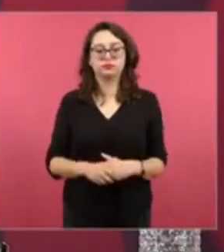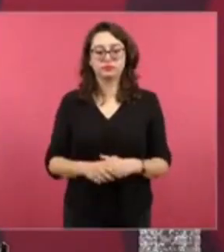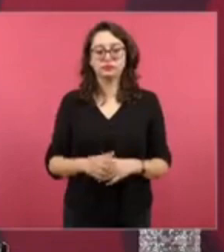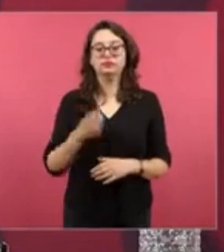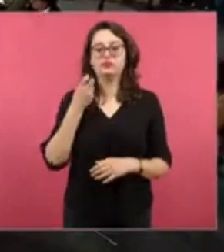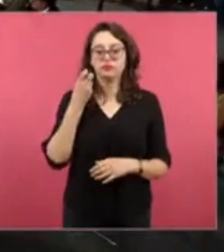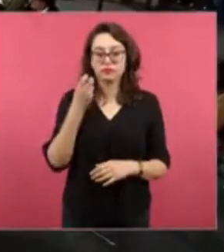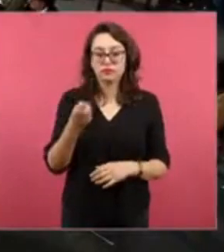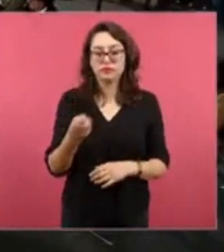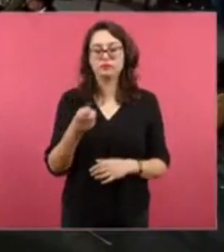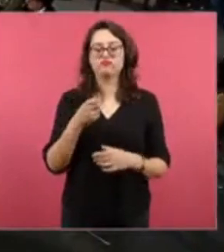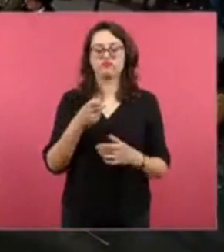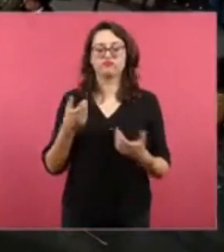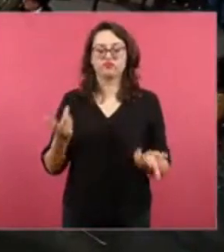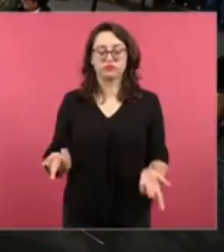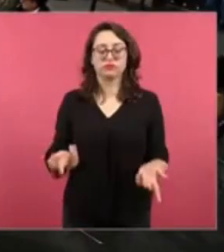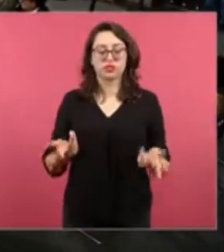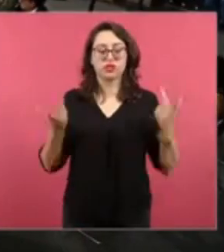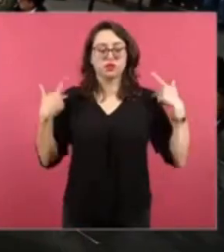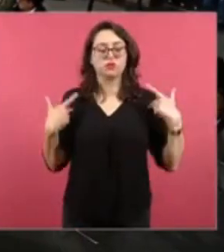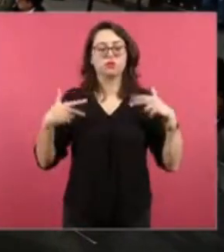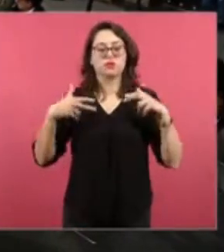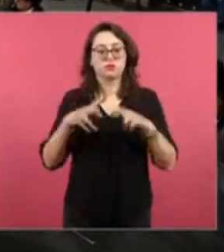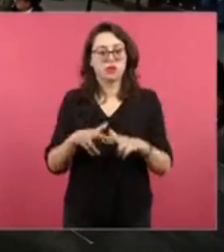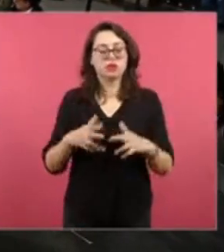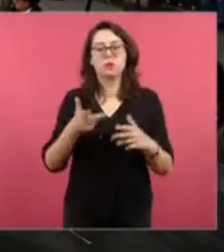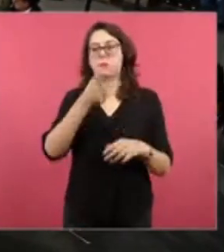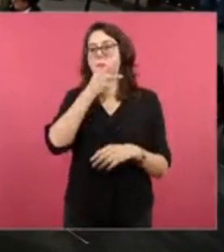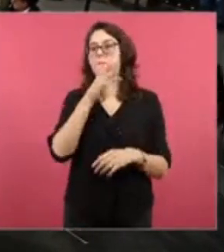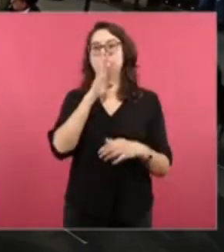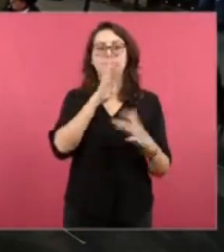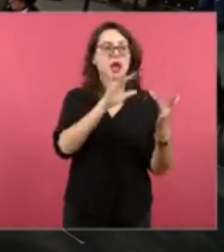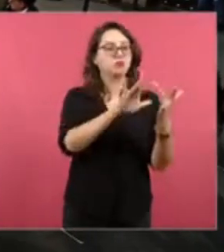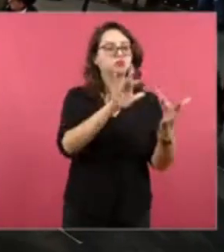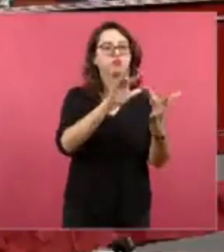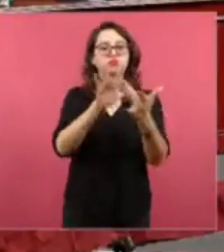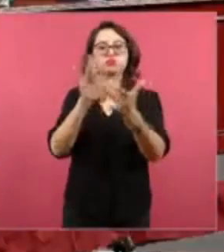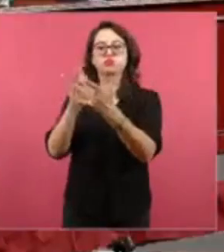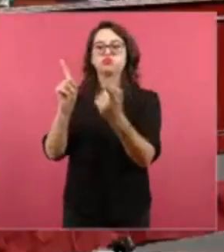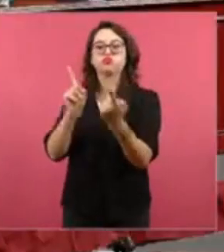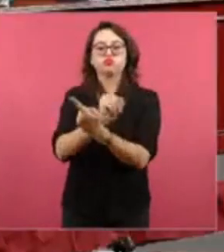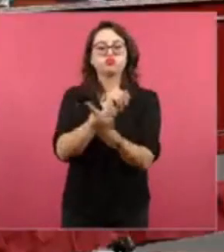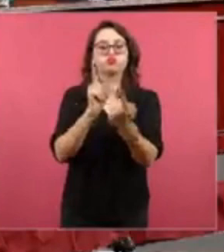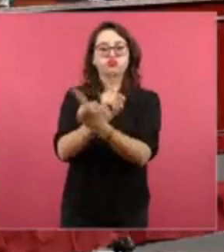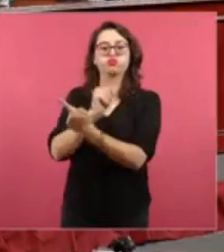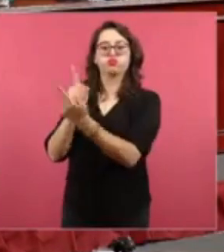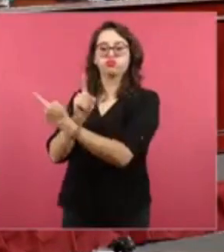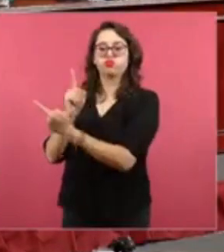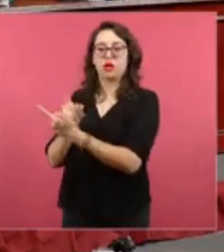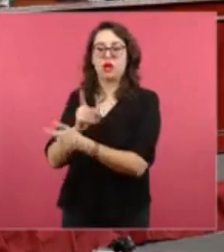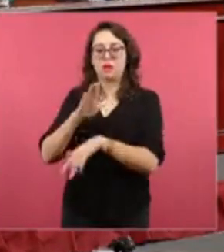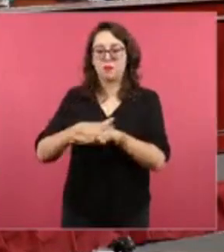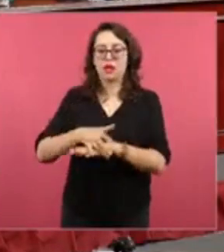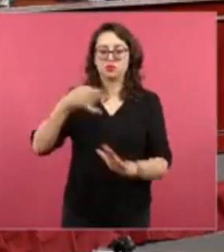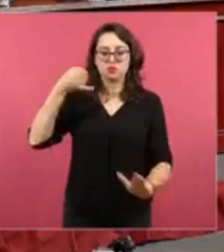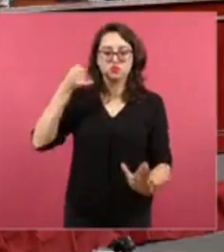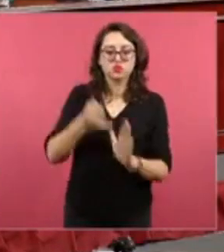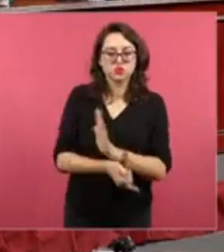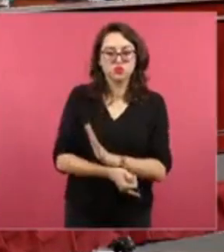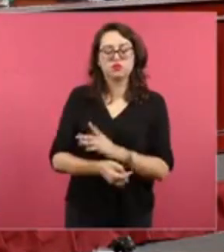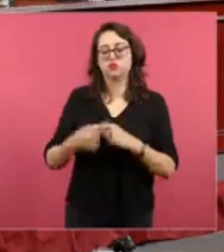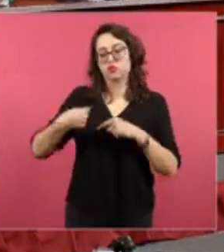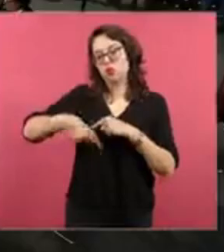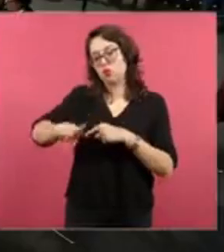esa manera es como nos acercaremos, padre familia, de esa manera trabajaremos en la fase intensiva de este taller